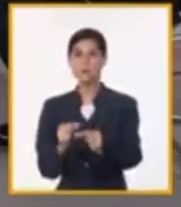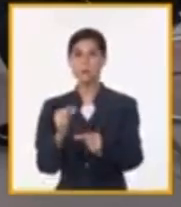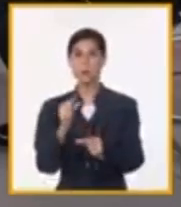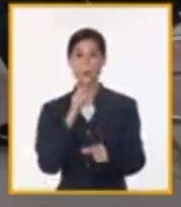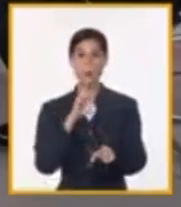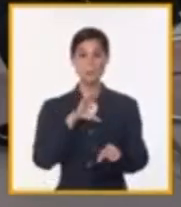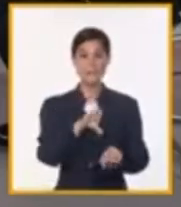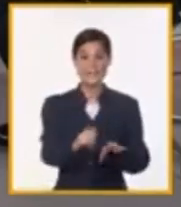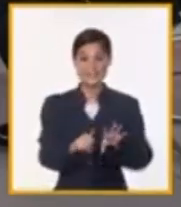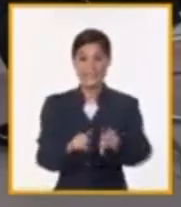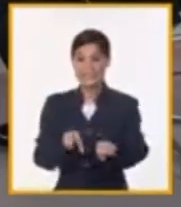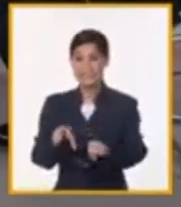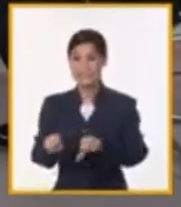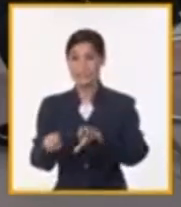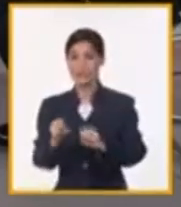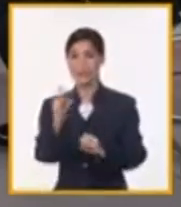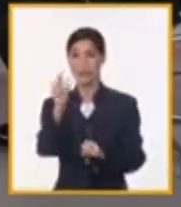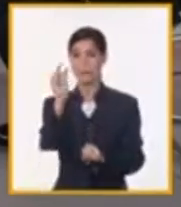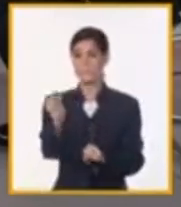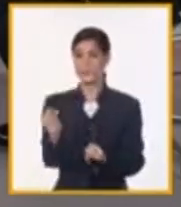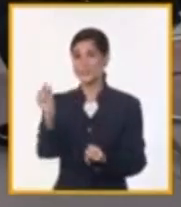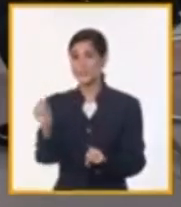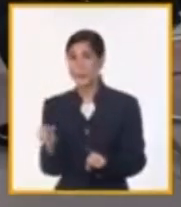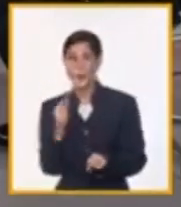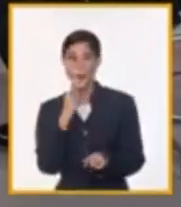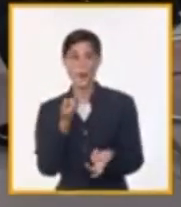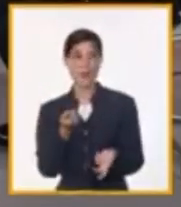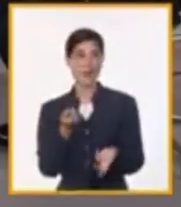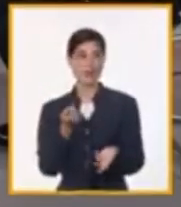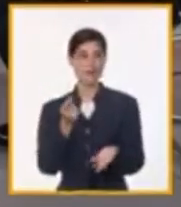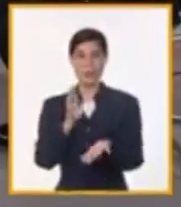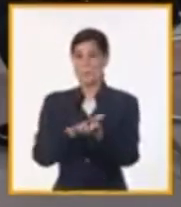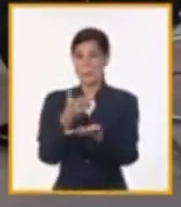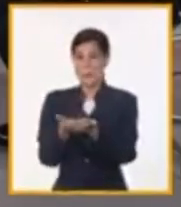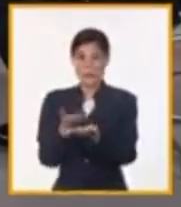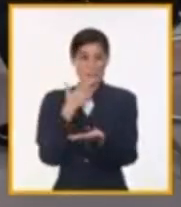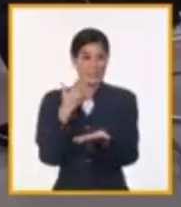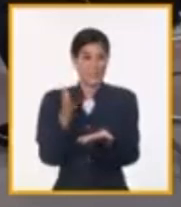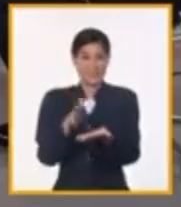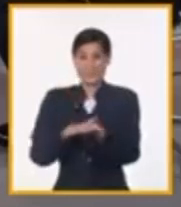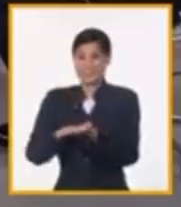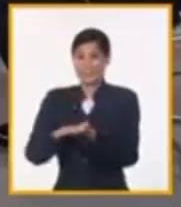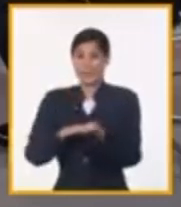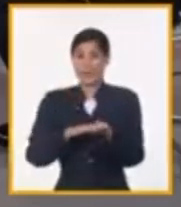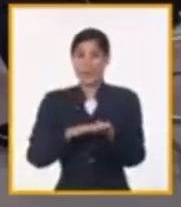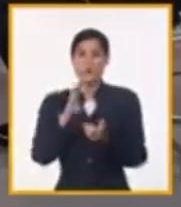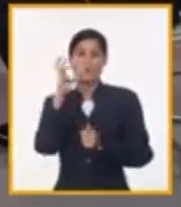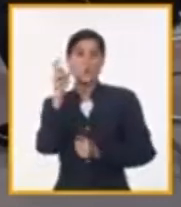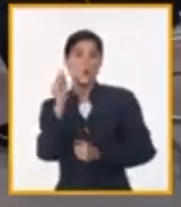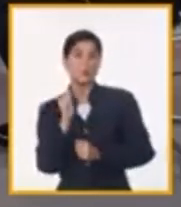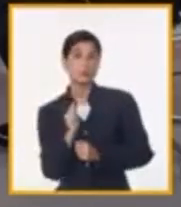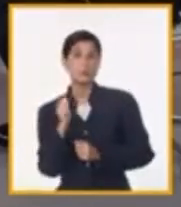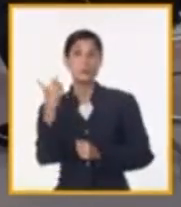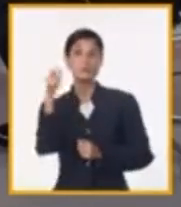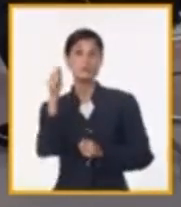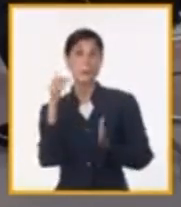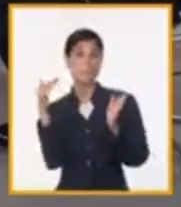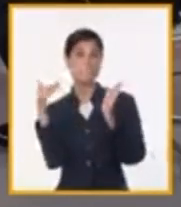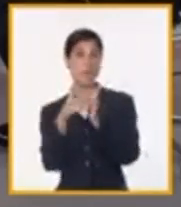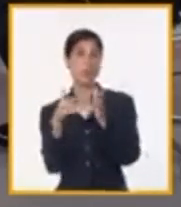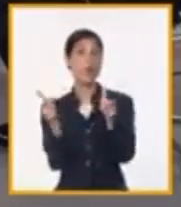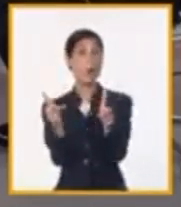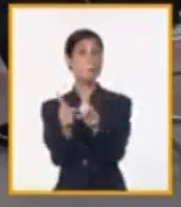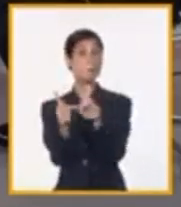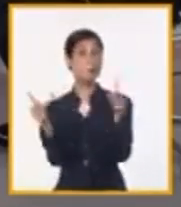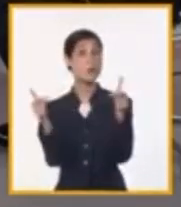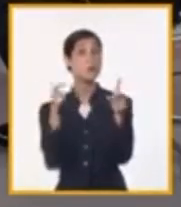prisioneros sin juicio sin sin ninguna prueba sin nada A más de 10,000 Ellos tienen 10,000 secuestrados palestinos en